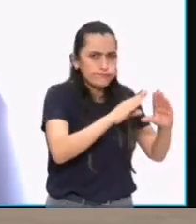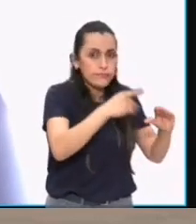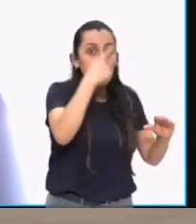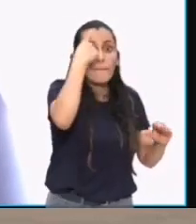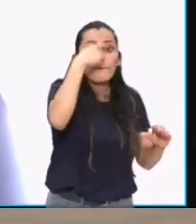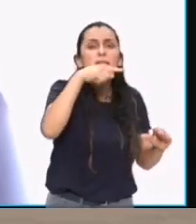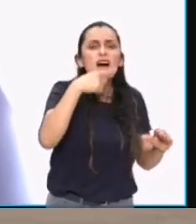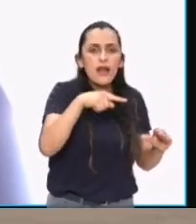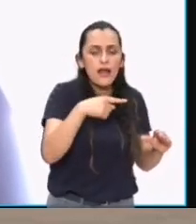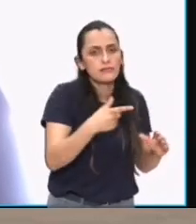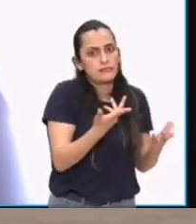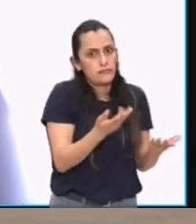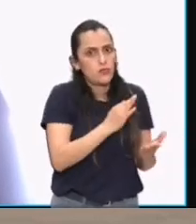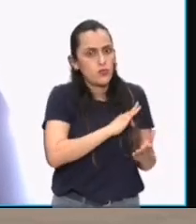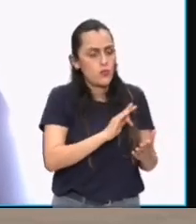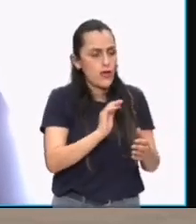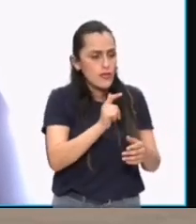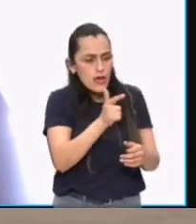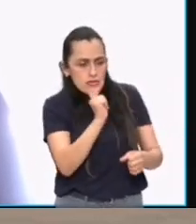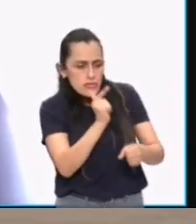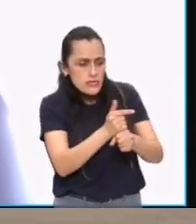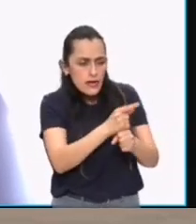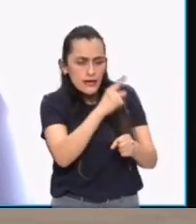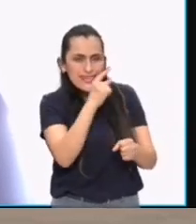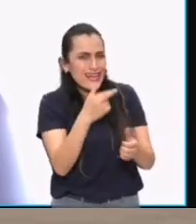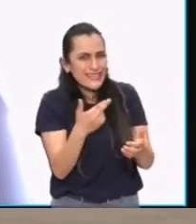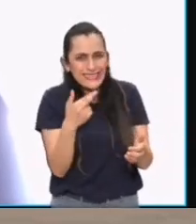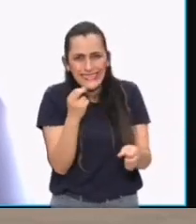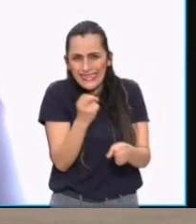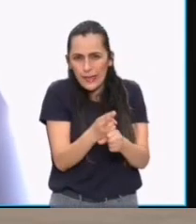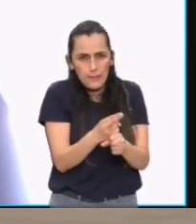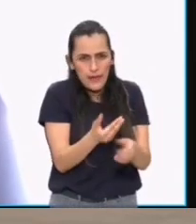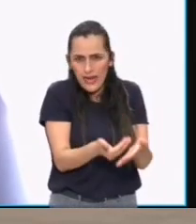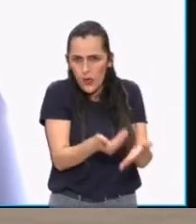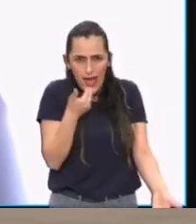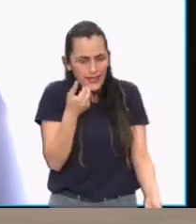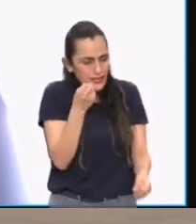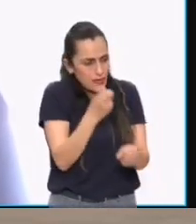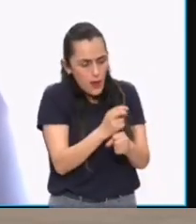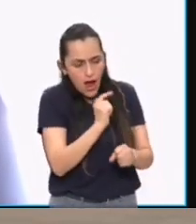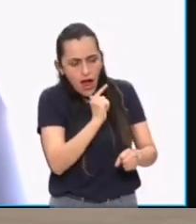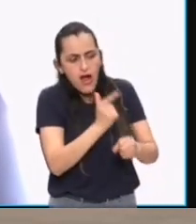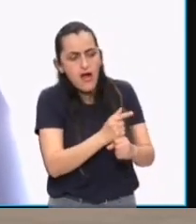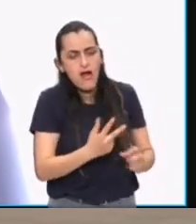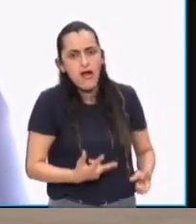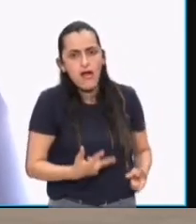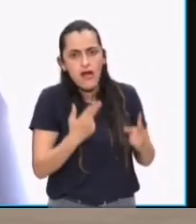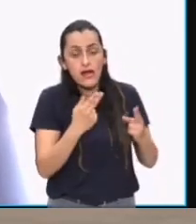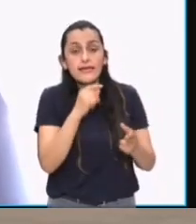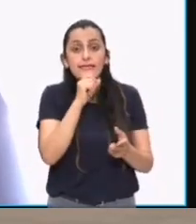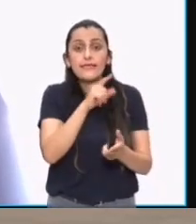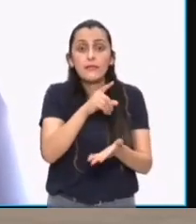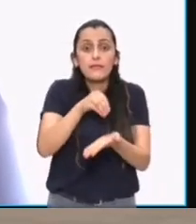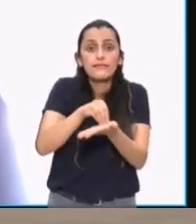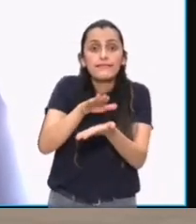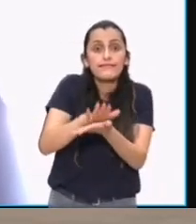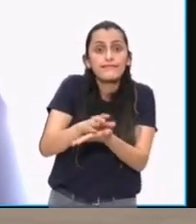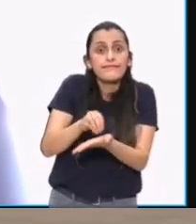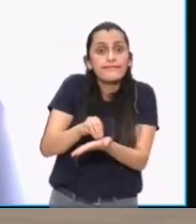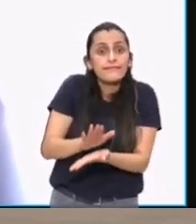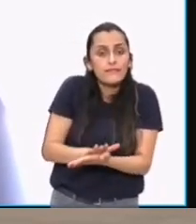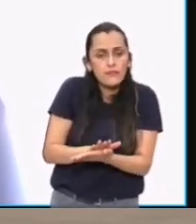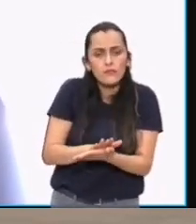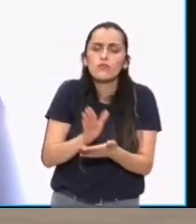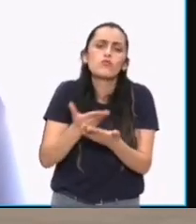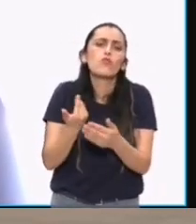salud comunitarios, además de poder lograr el registro para esta enfermedad con la cual antes no se contaba